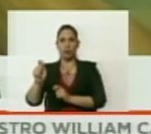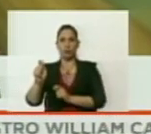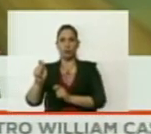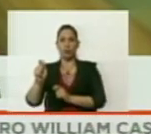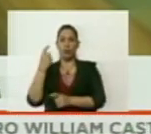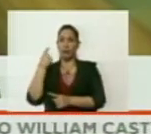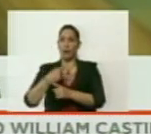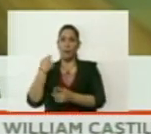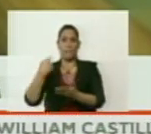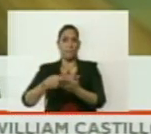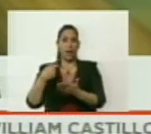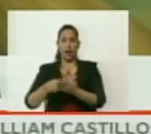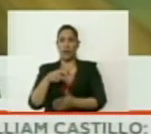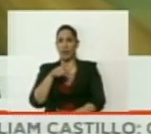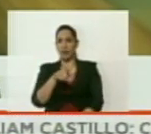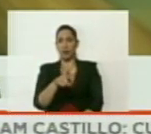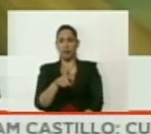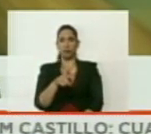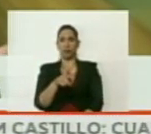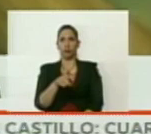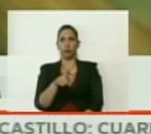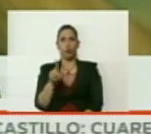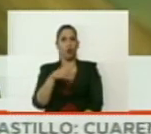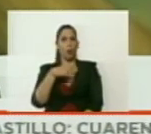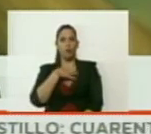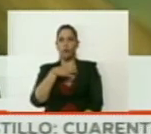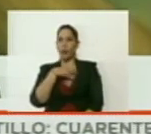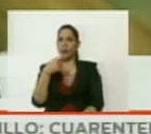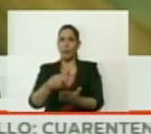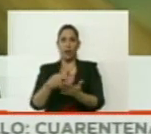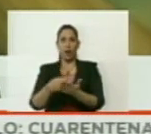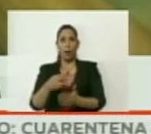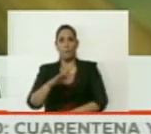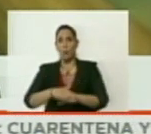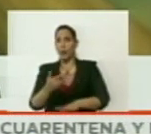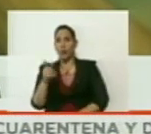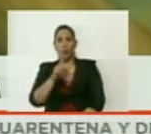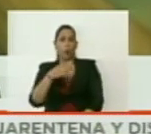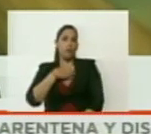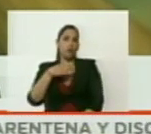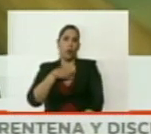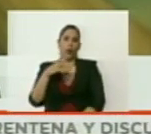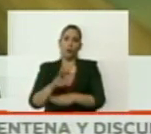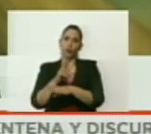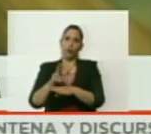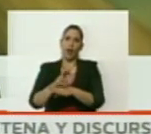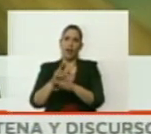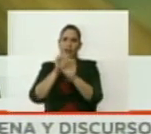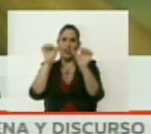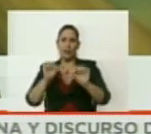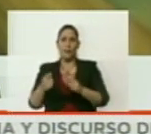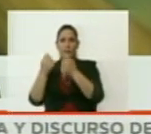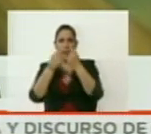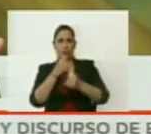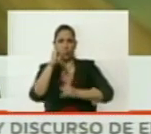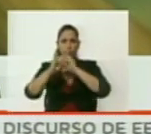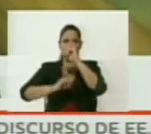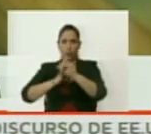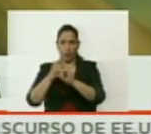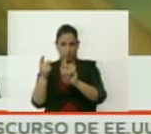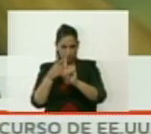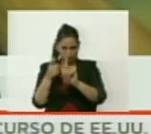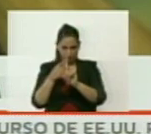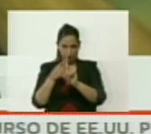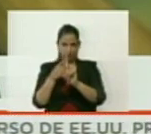pagar por ellas y no se puede pagar porque no se puede utilizar el sistema financiero internacional. En primer lugar